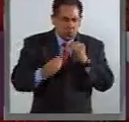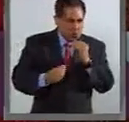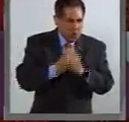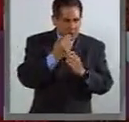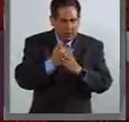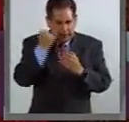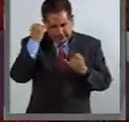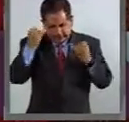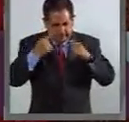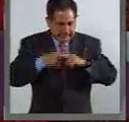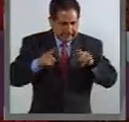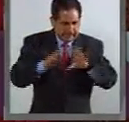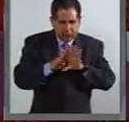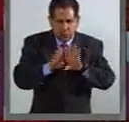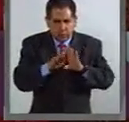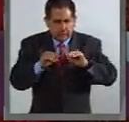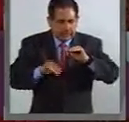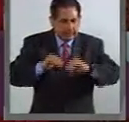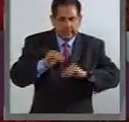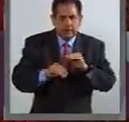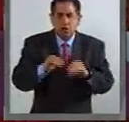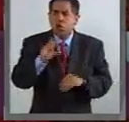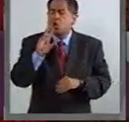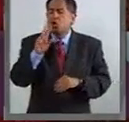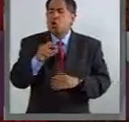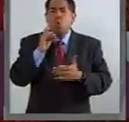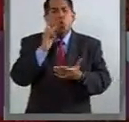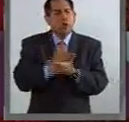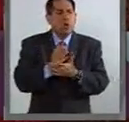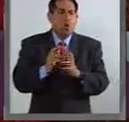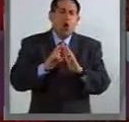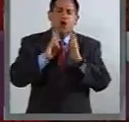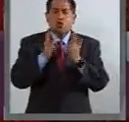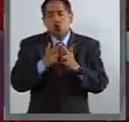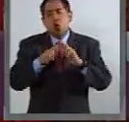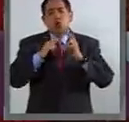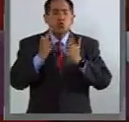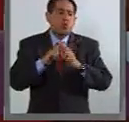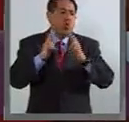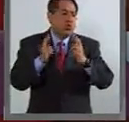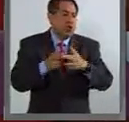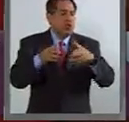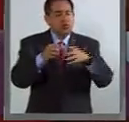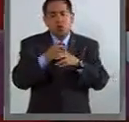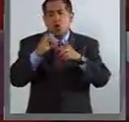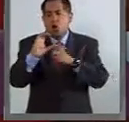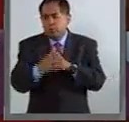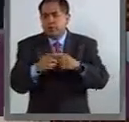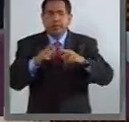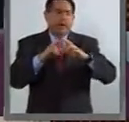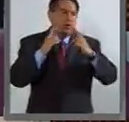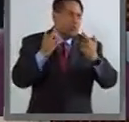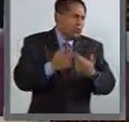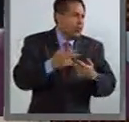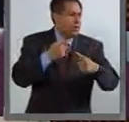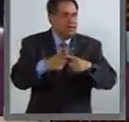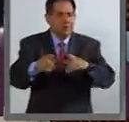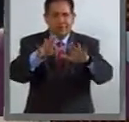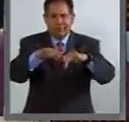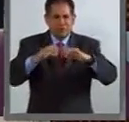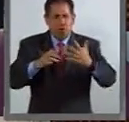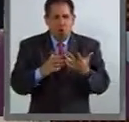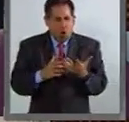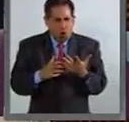innovadora, distinta, para que no solamente sean las reuniones que se tienen en comisiones, las reuniones que se tienen en el